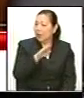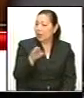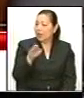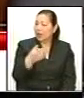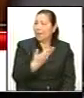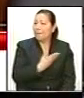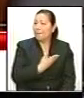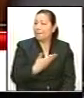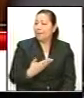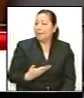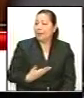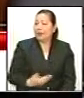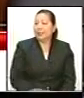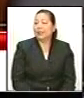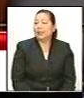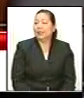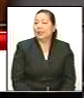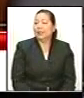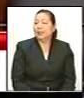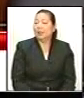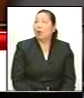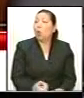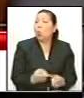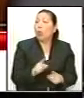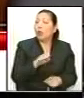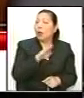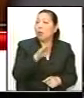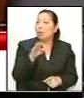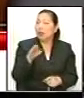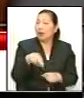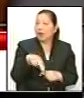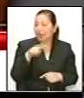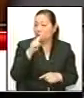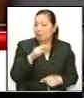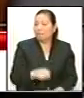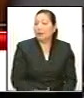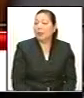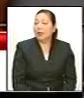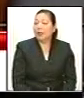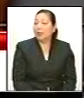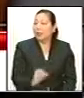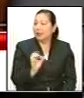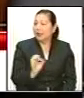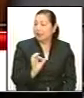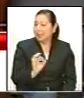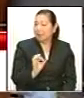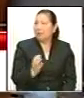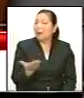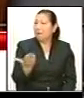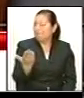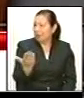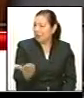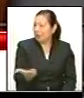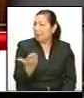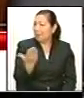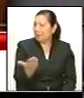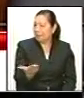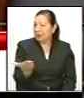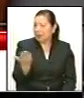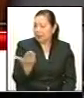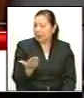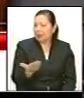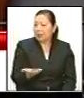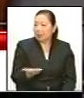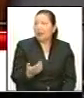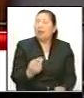del presidente de la República en representación de nuestro país. Siempre se le ha solicitado, háganos llegar por lo